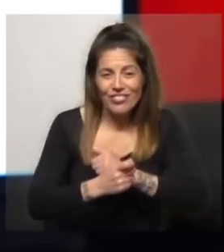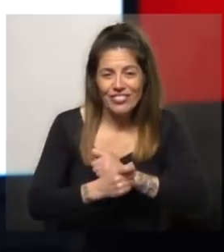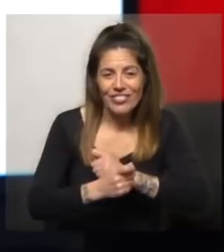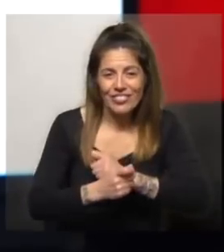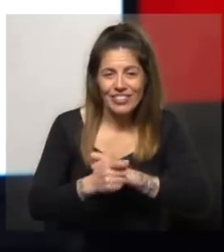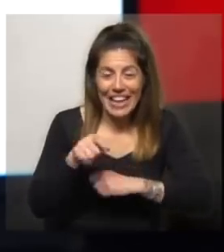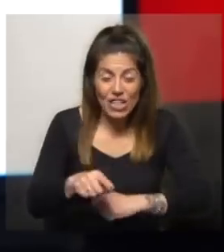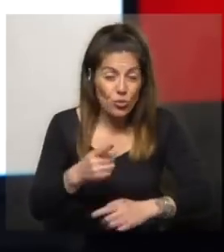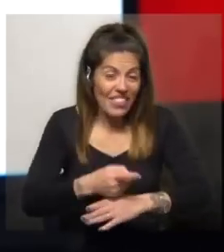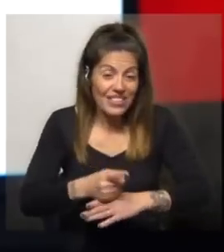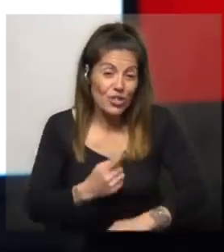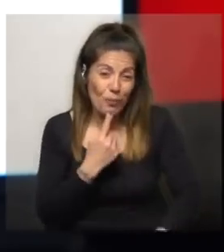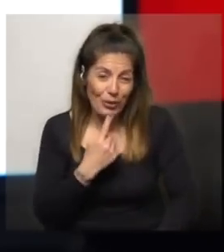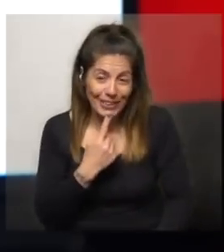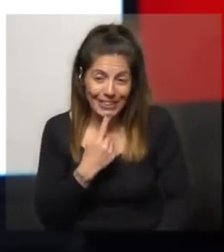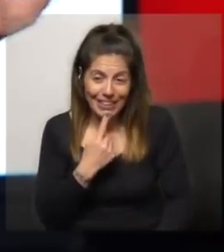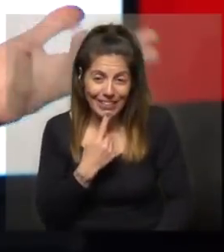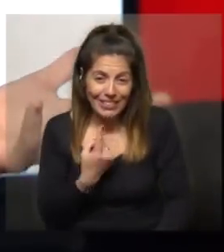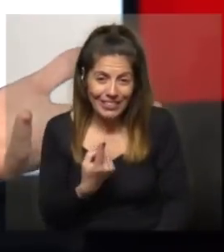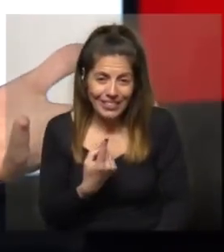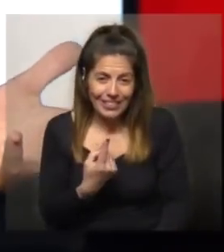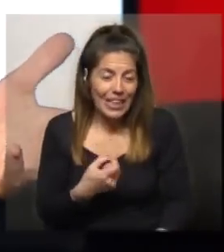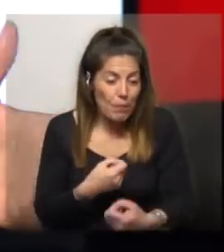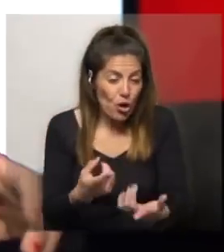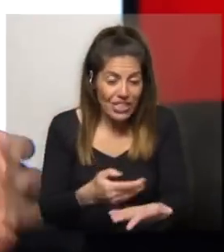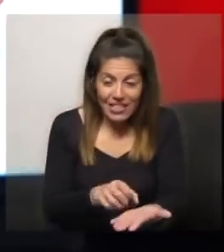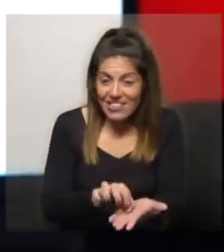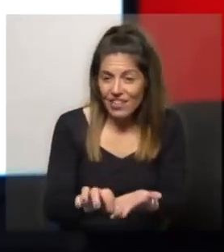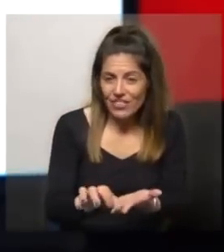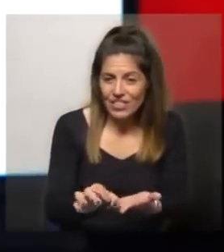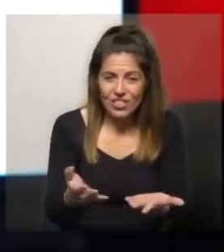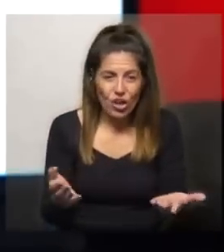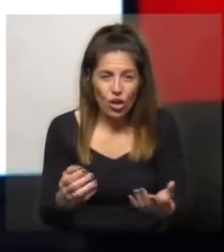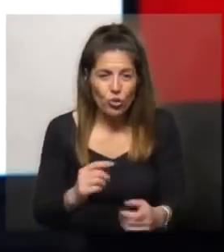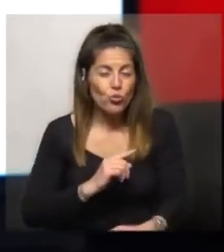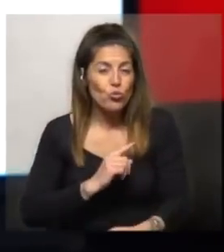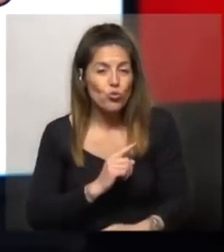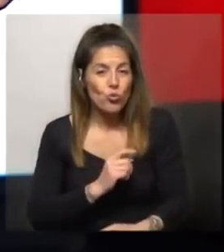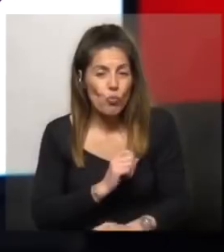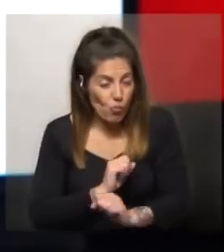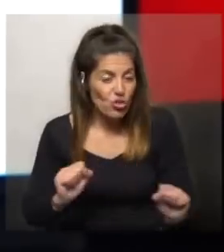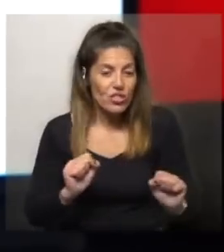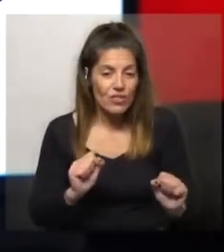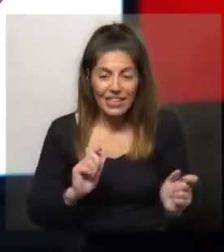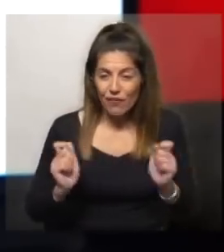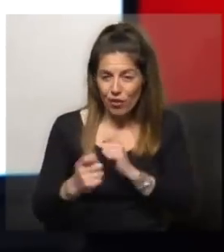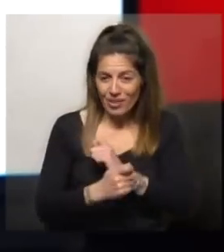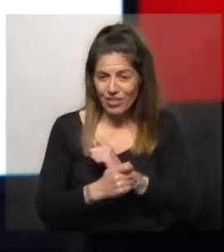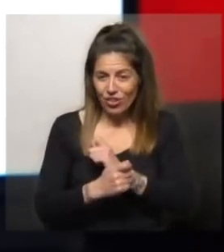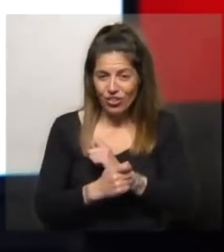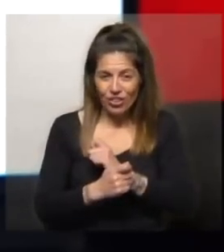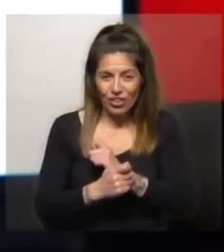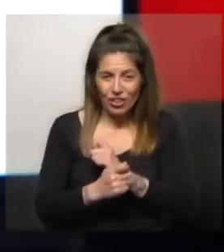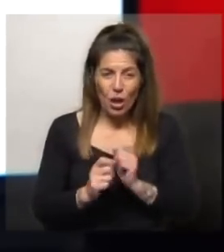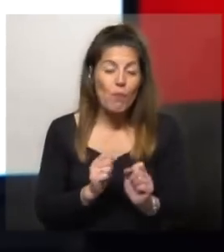es una decisión política digamos Ah que que pones al servicio tu potencial transformación no o sea porque